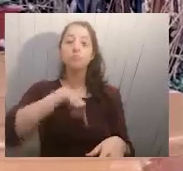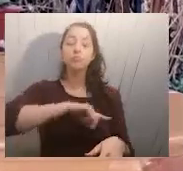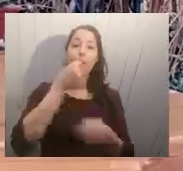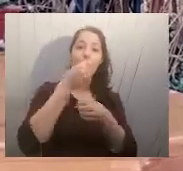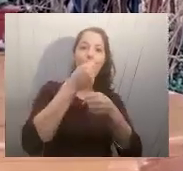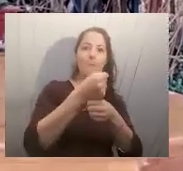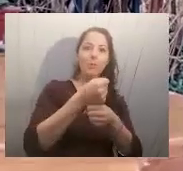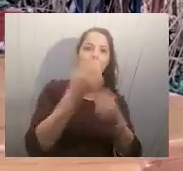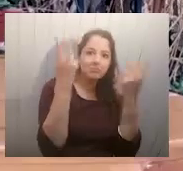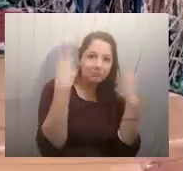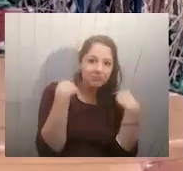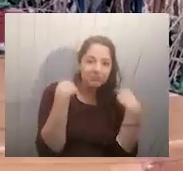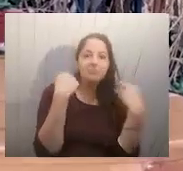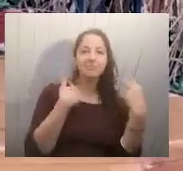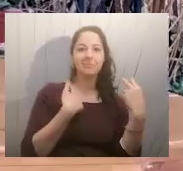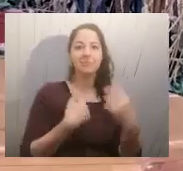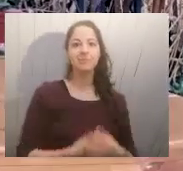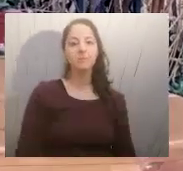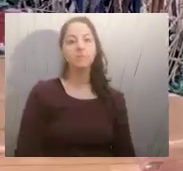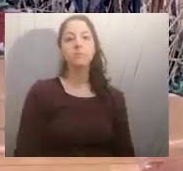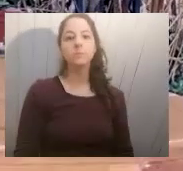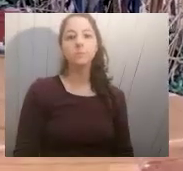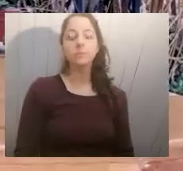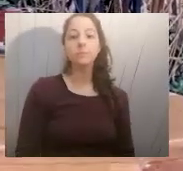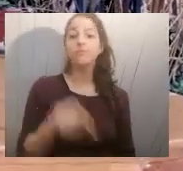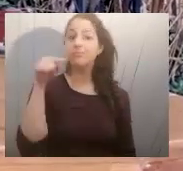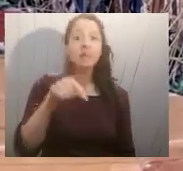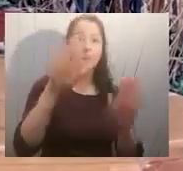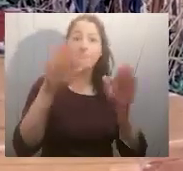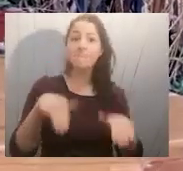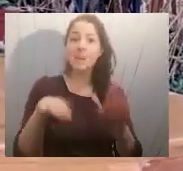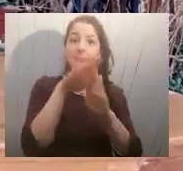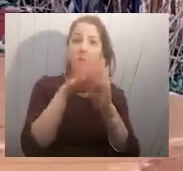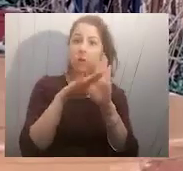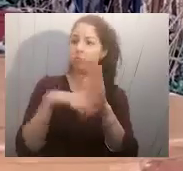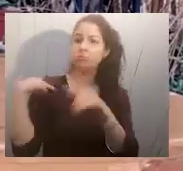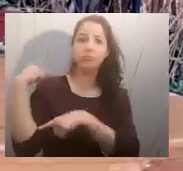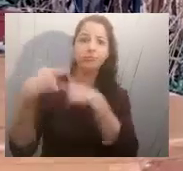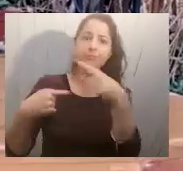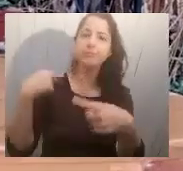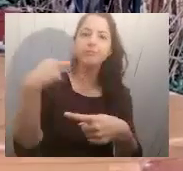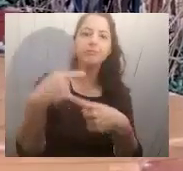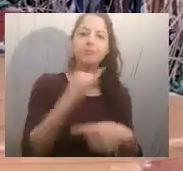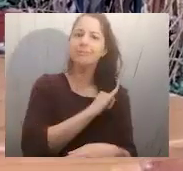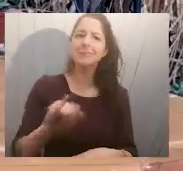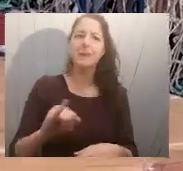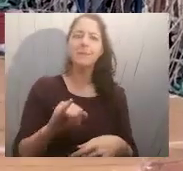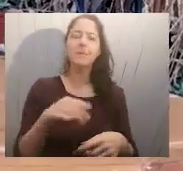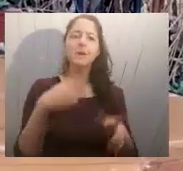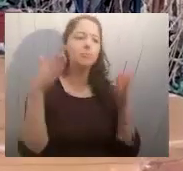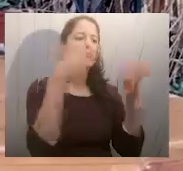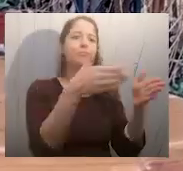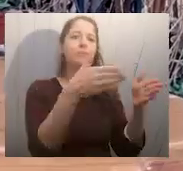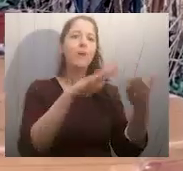digna. Esta es la misma política que se ha dirigido sistemática y continuamente contra el pueblo mapuche. No